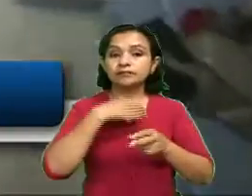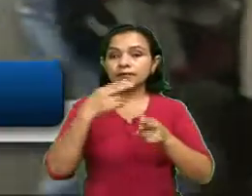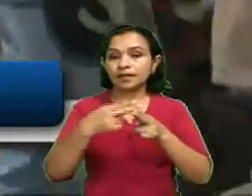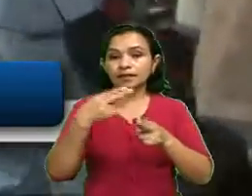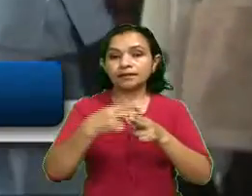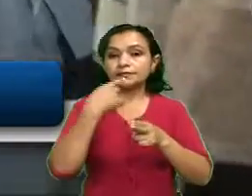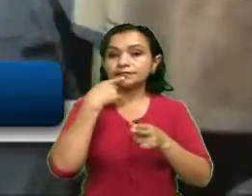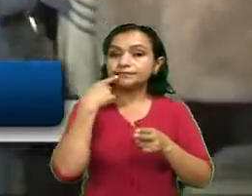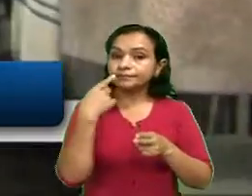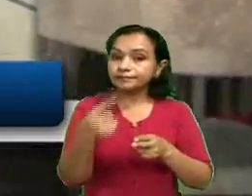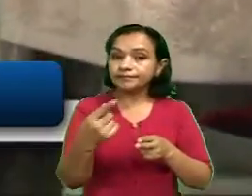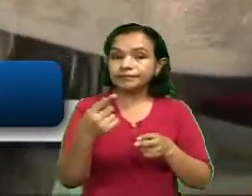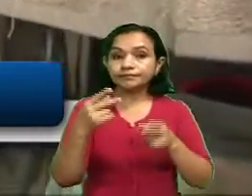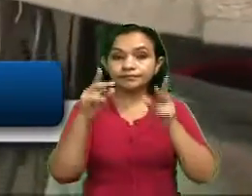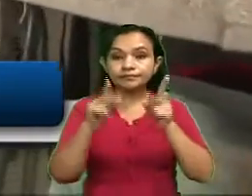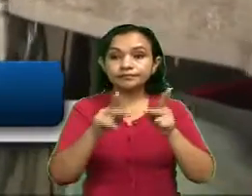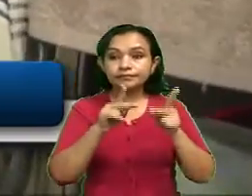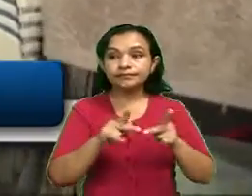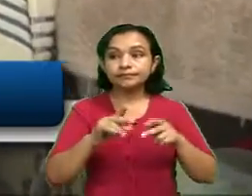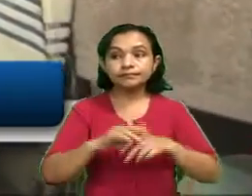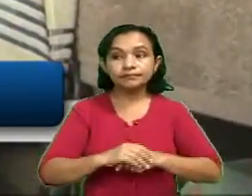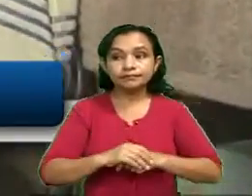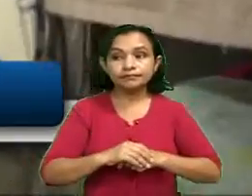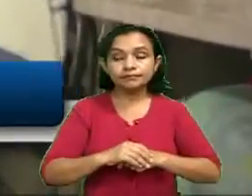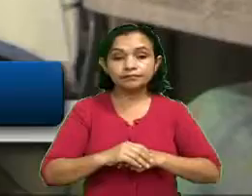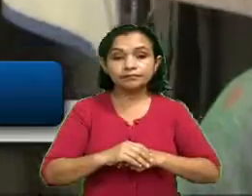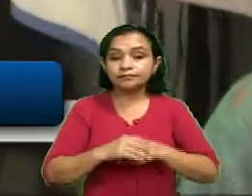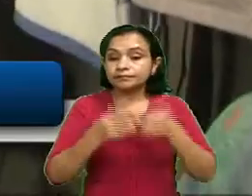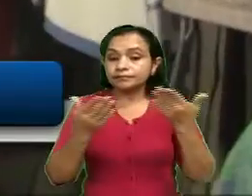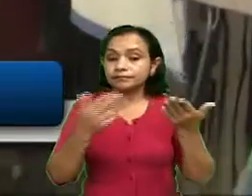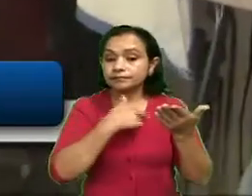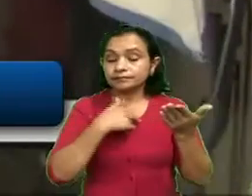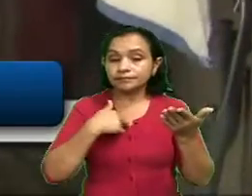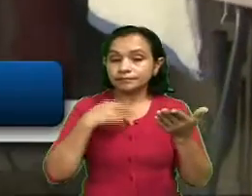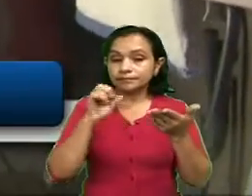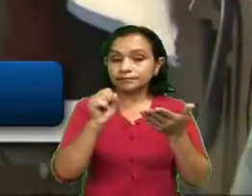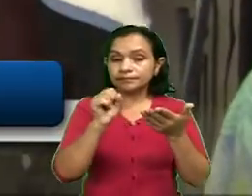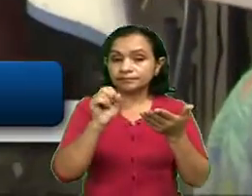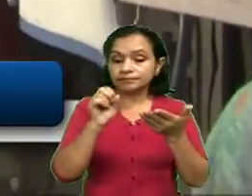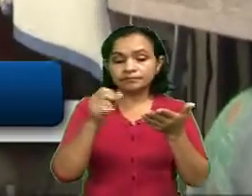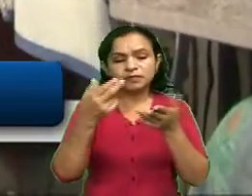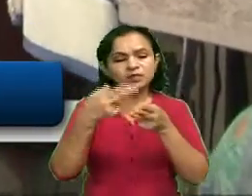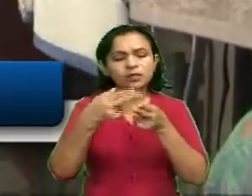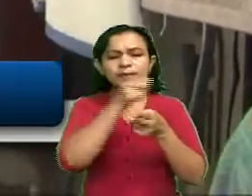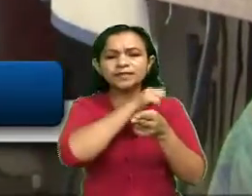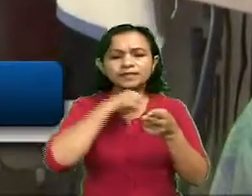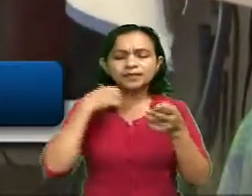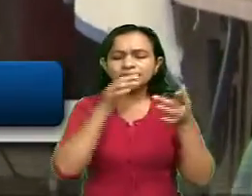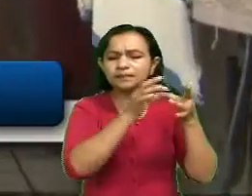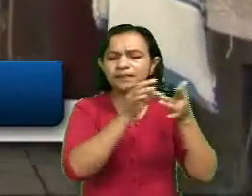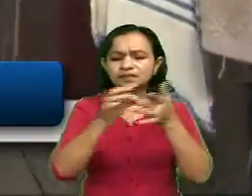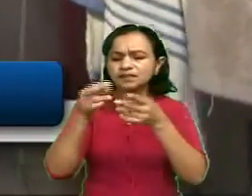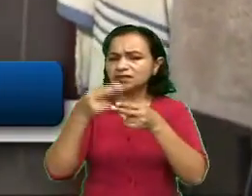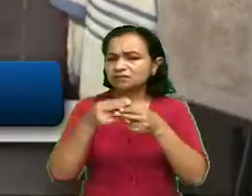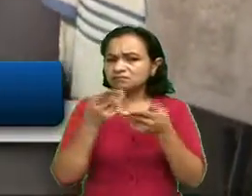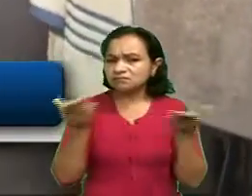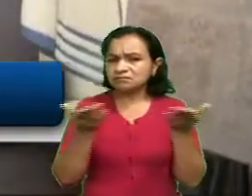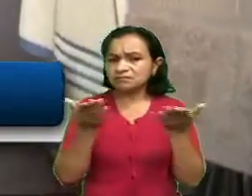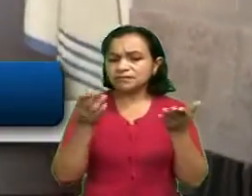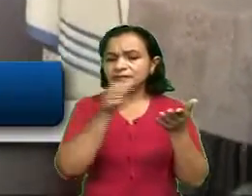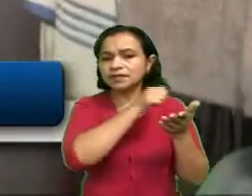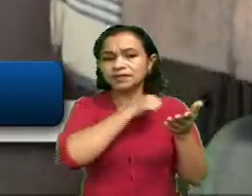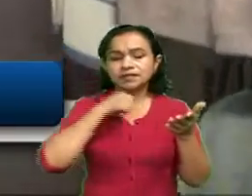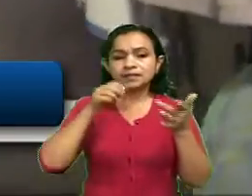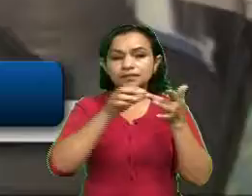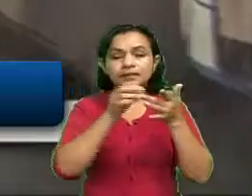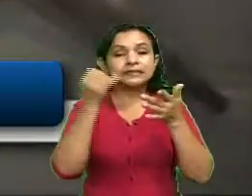al paciente, comúnmente le decimos monosuero, ¿no? Pero es un examen especial, que este es el examen